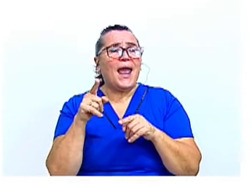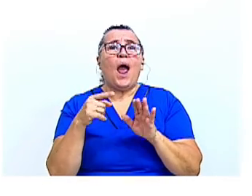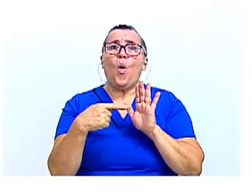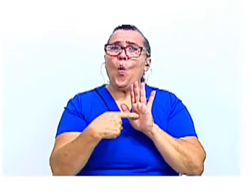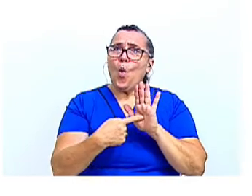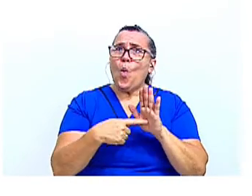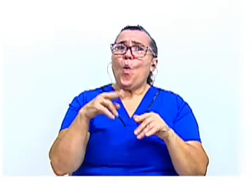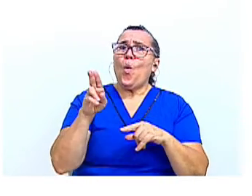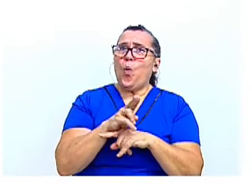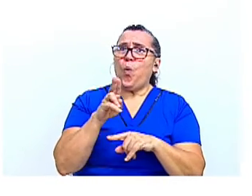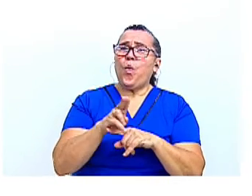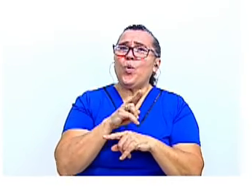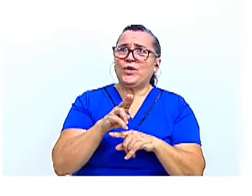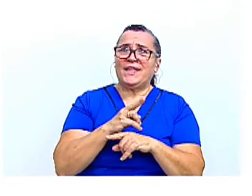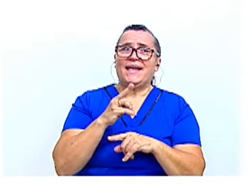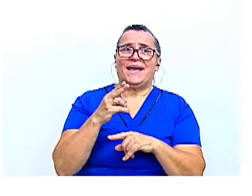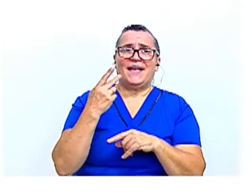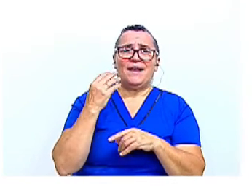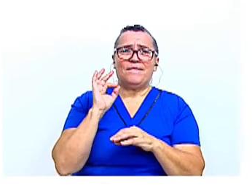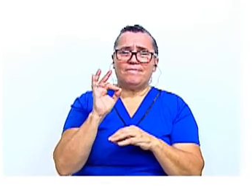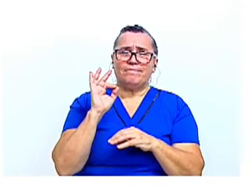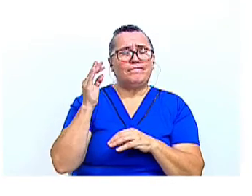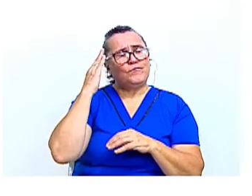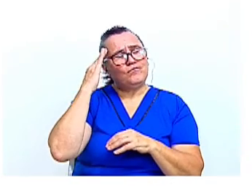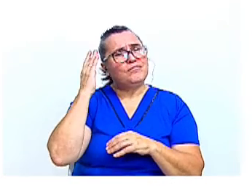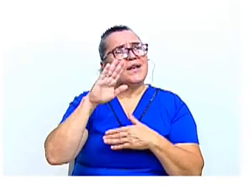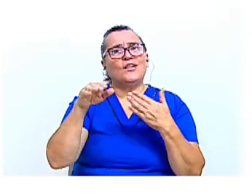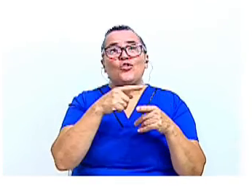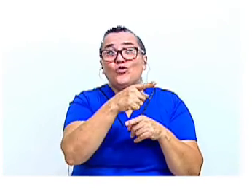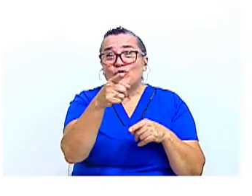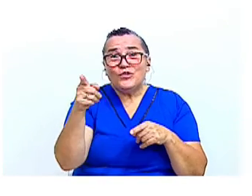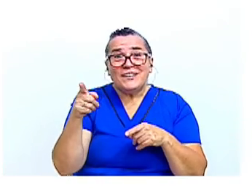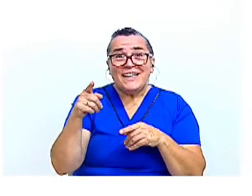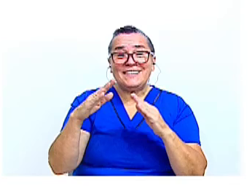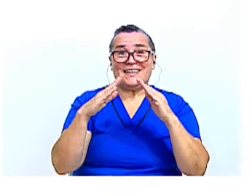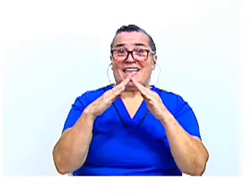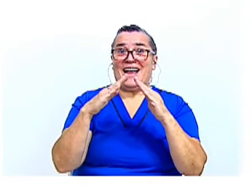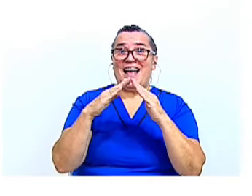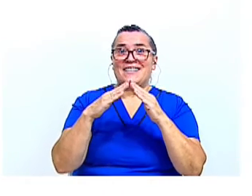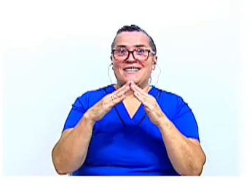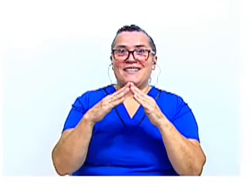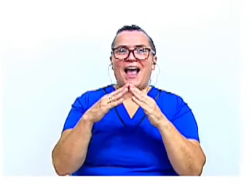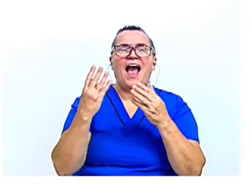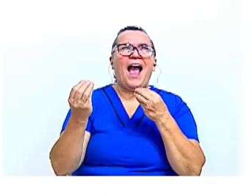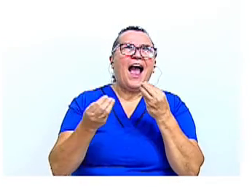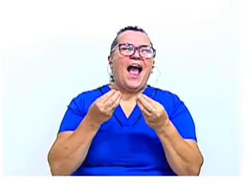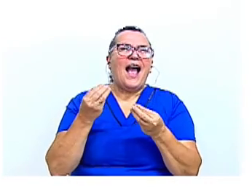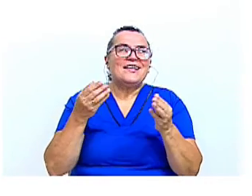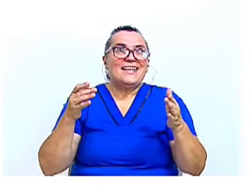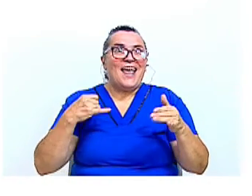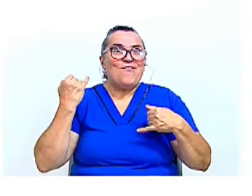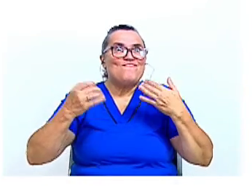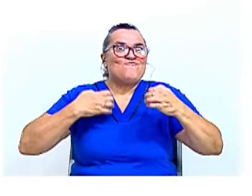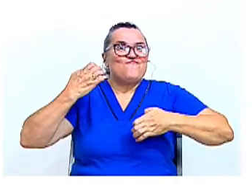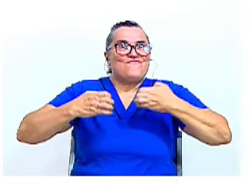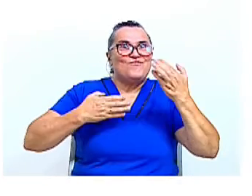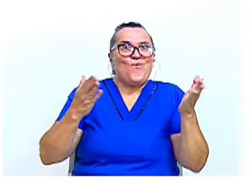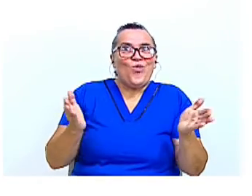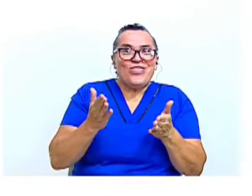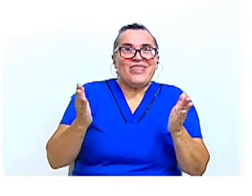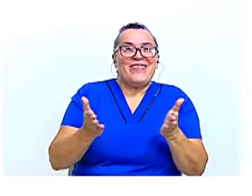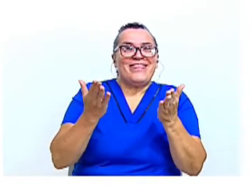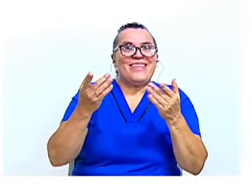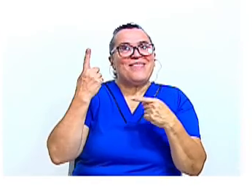y sé y estoy segura que va a servir para que todos ustedes ahí en casita se ilusionen también, se